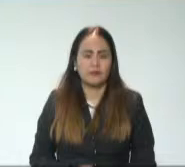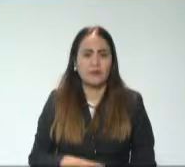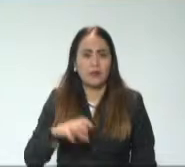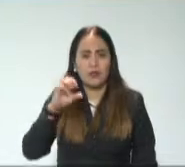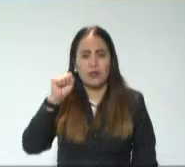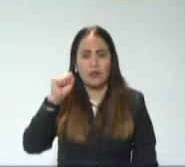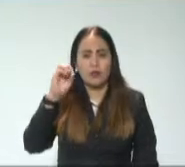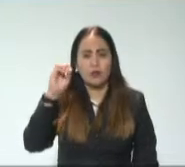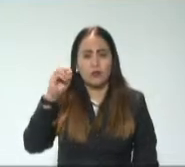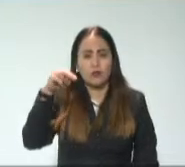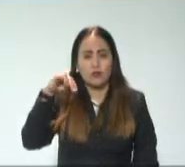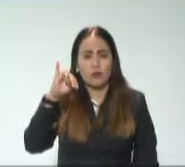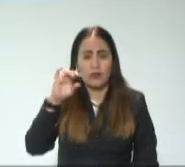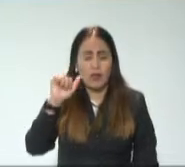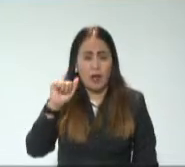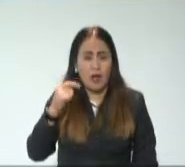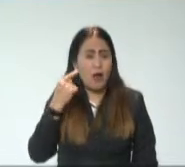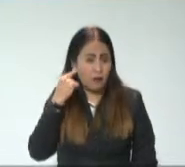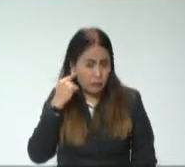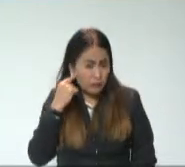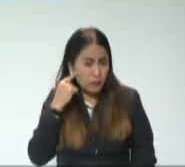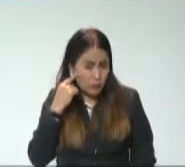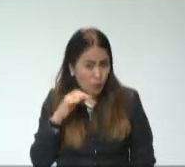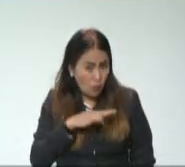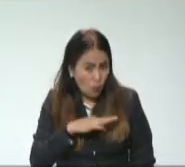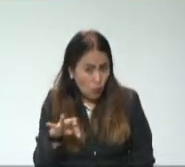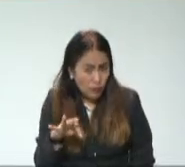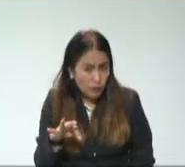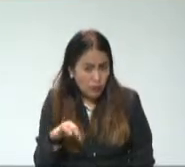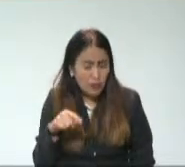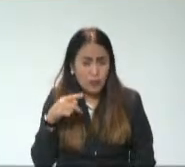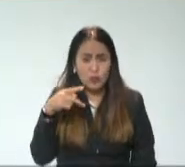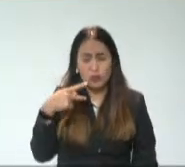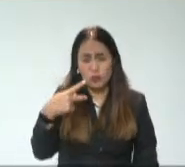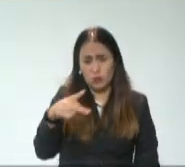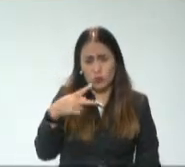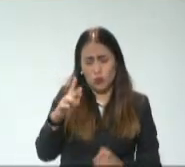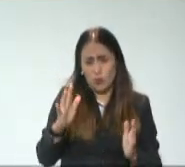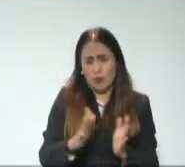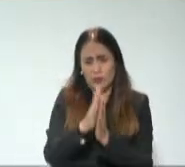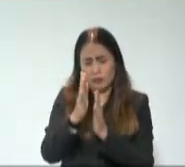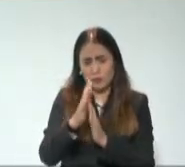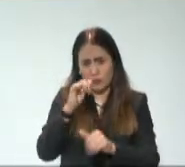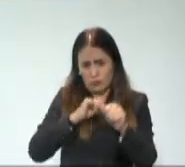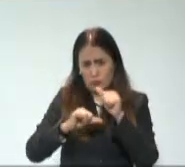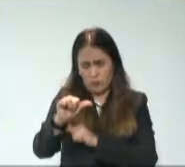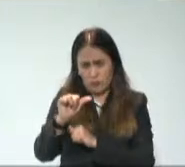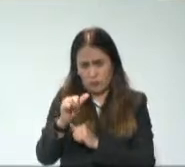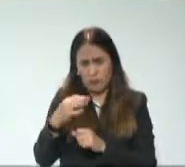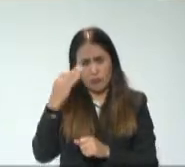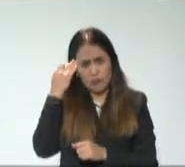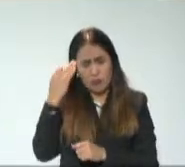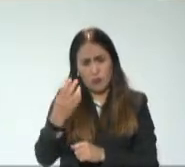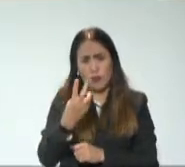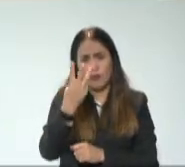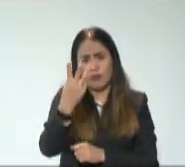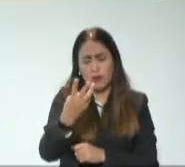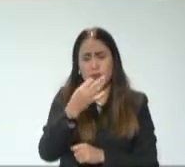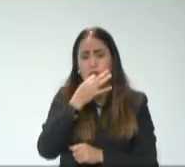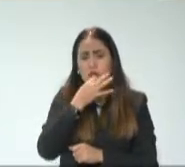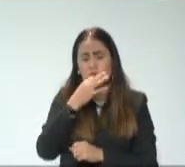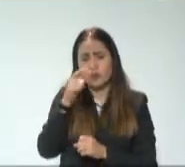que no se escucha Sonia sigue tu participación Sonia Ya estás por ahí conectada esty